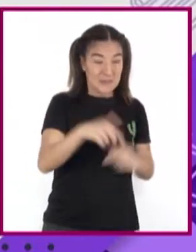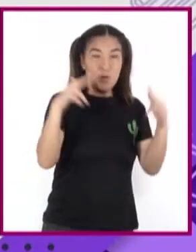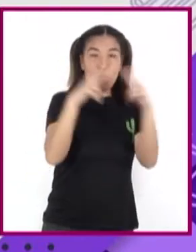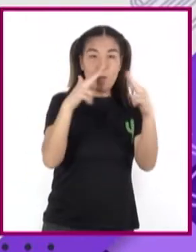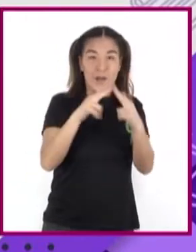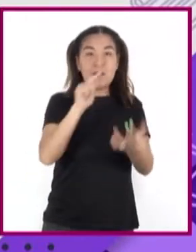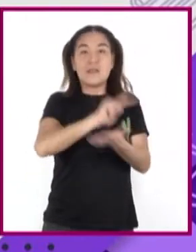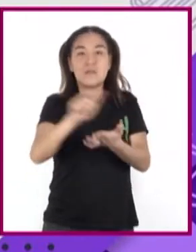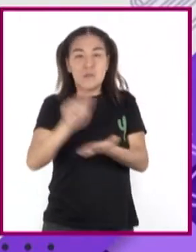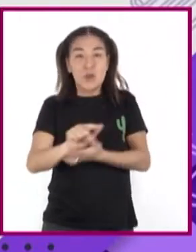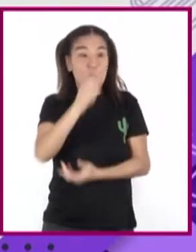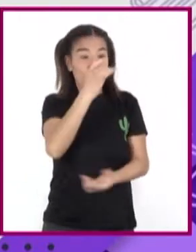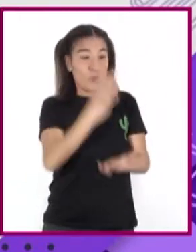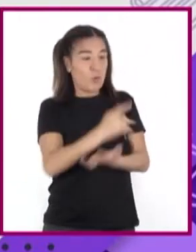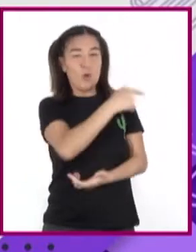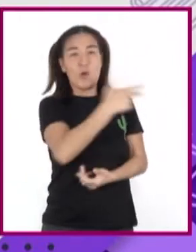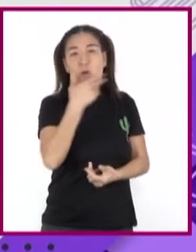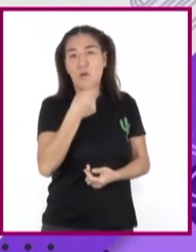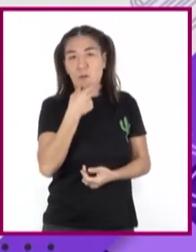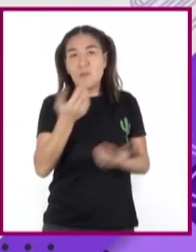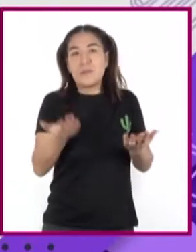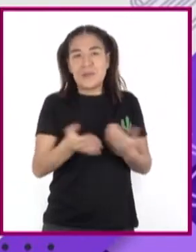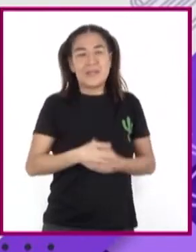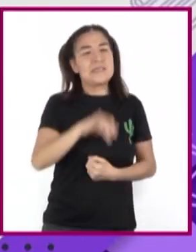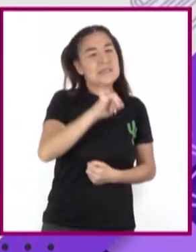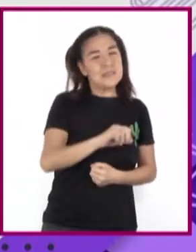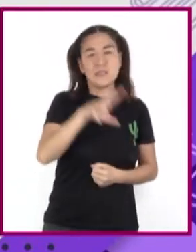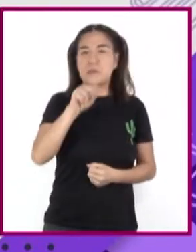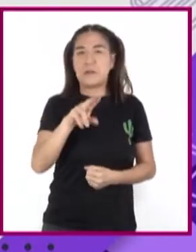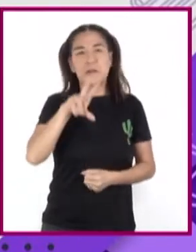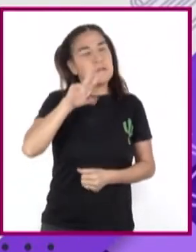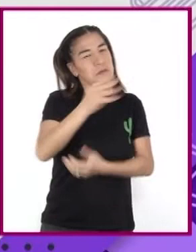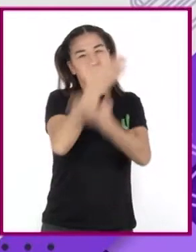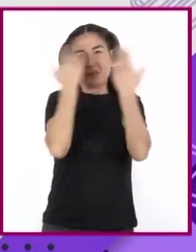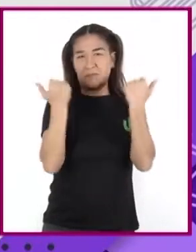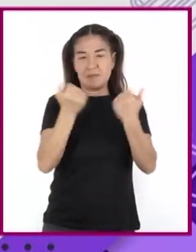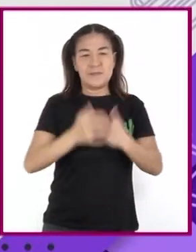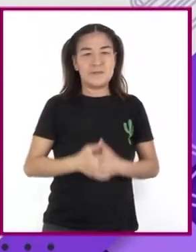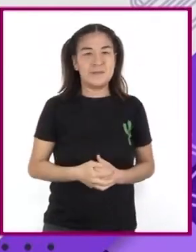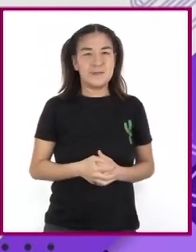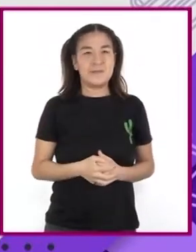solo las realicen los hombres? Sí, no, no sabe.